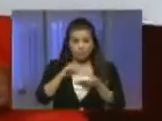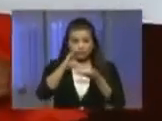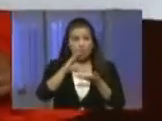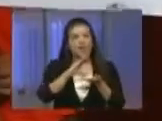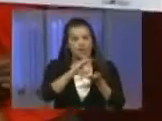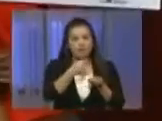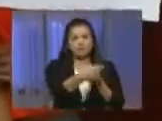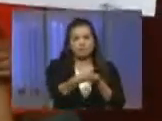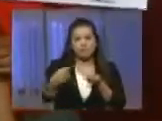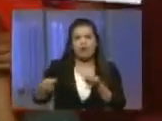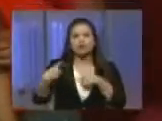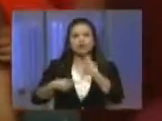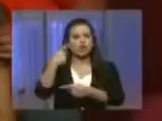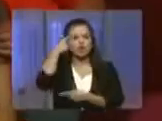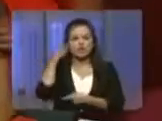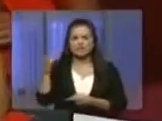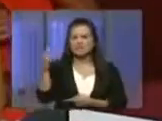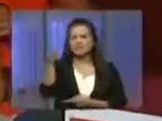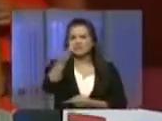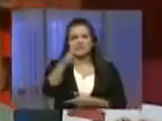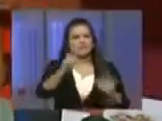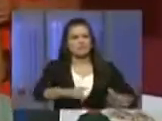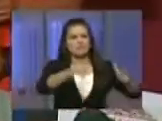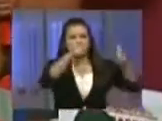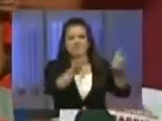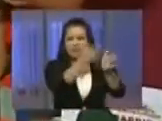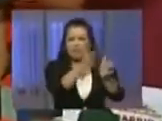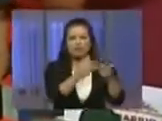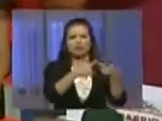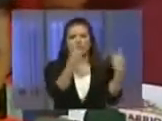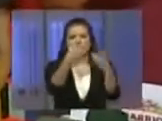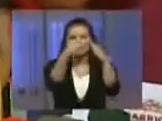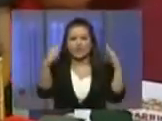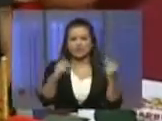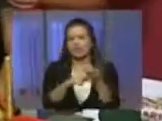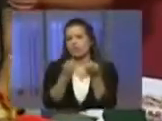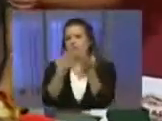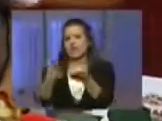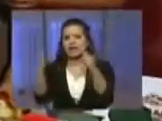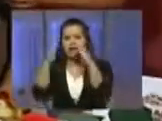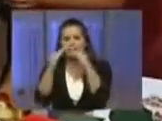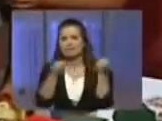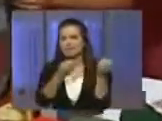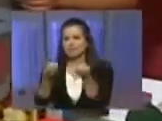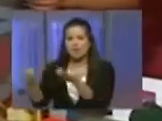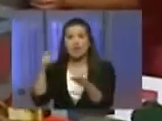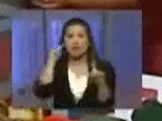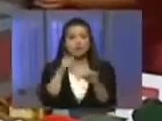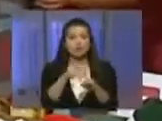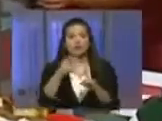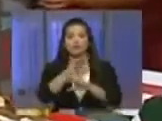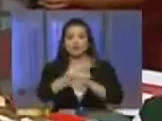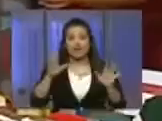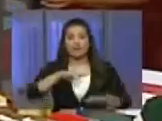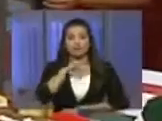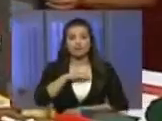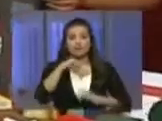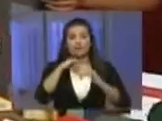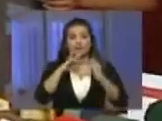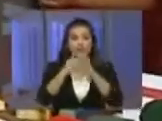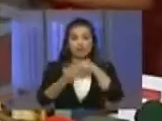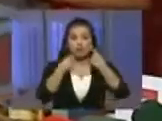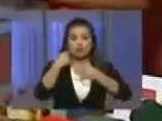camiones las plantas de mortero húmedo que garantizan que la gran misión barrio nuevo ret tricolor vaya avanzando Yo